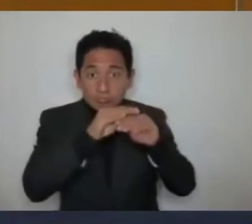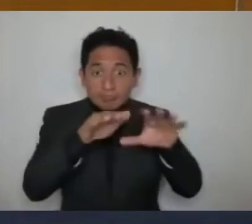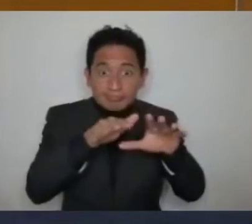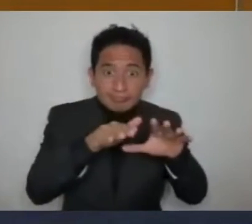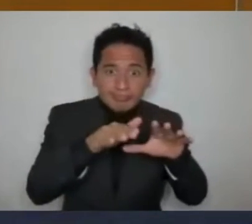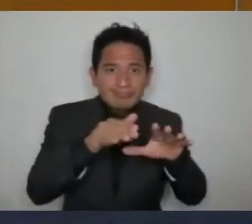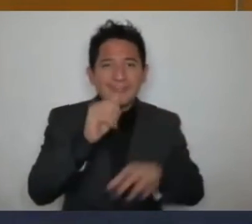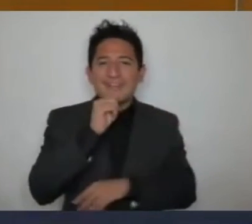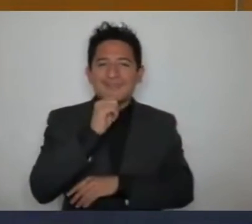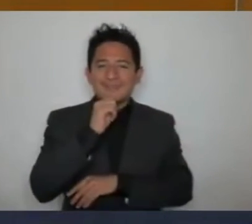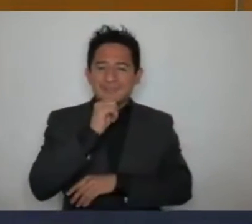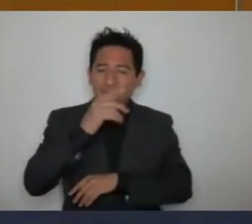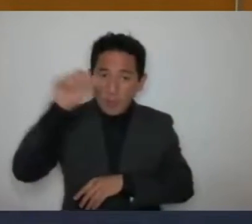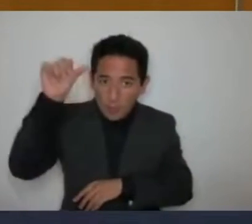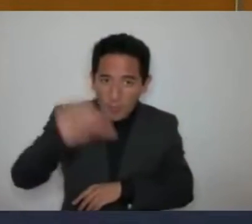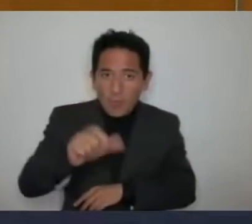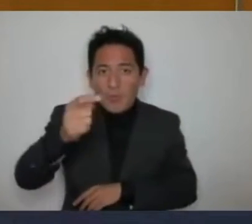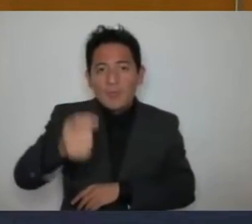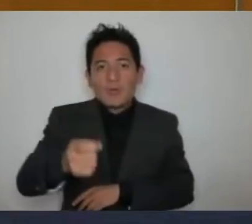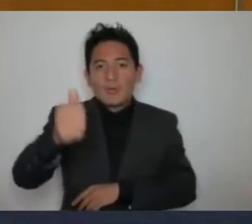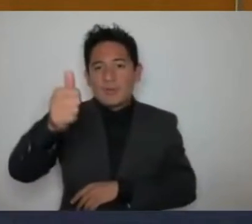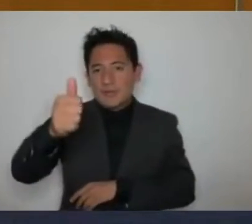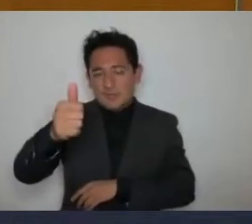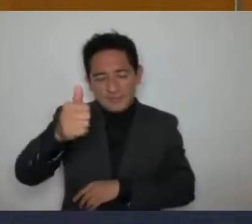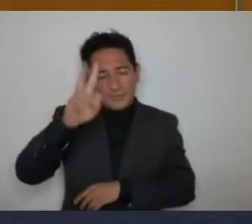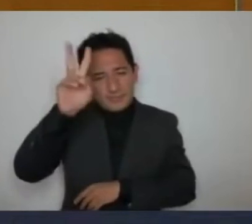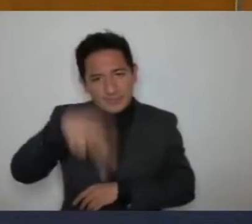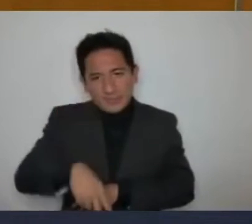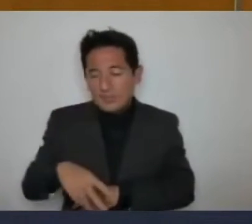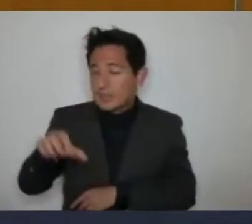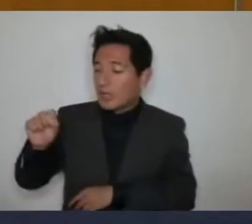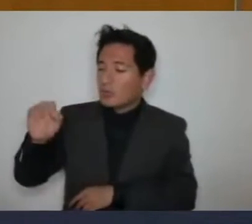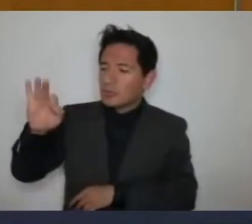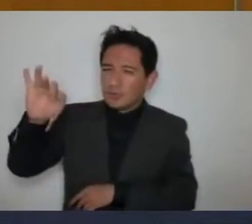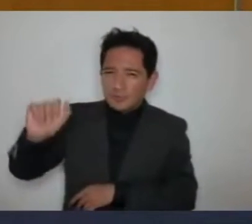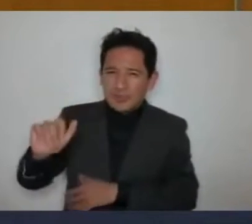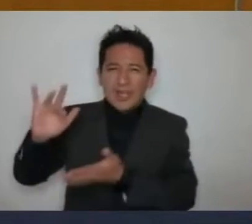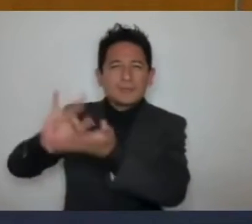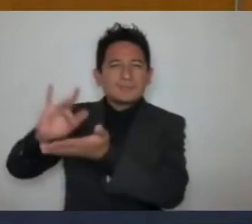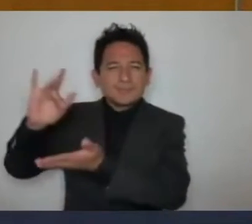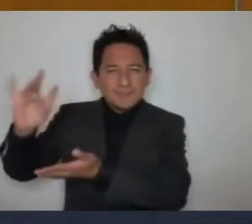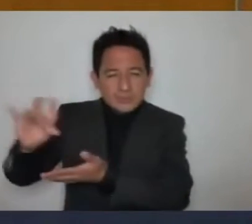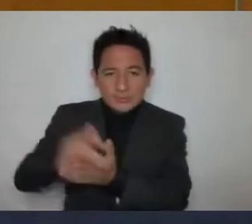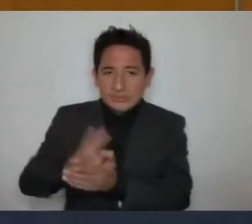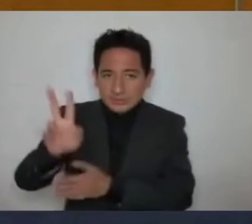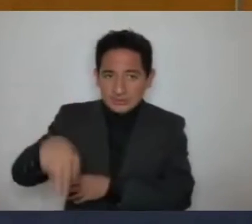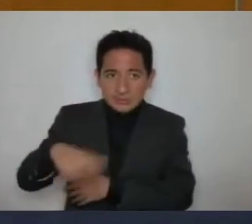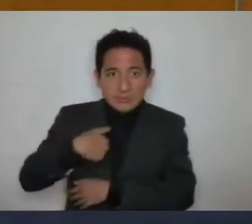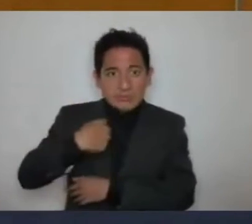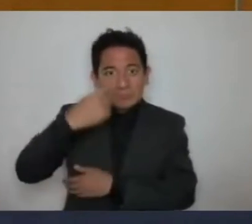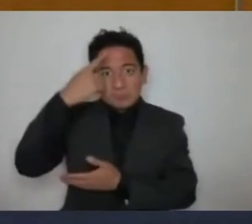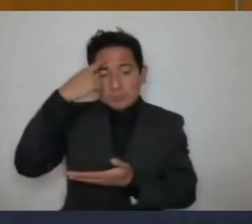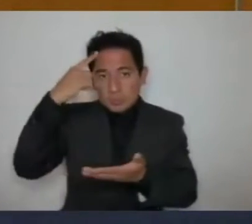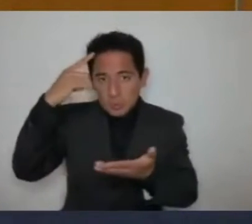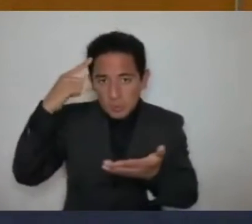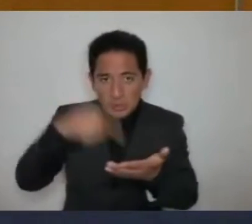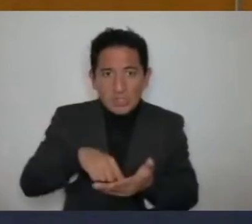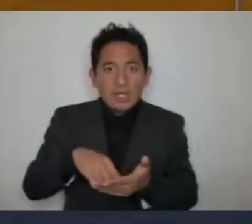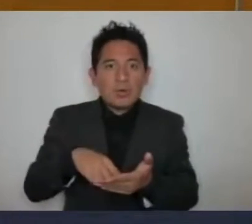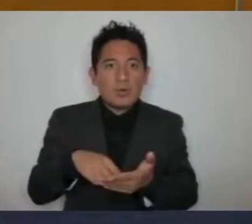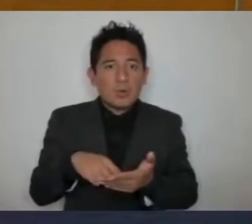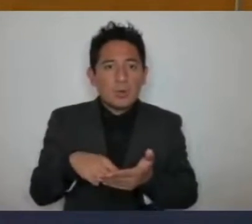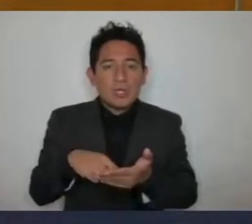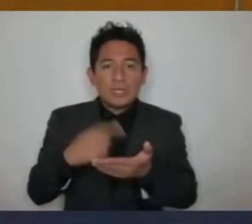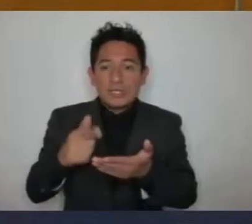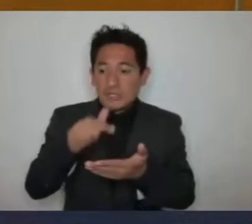agradecer muchísimo los comentarios de Sofía también porque no me imagino la verdad se lo digo de verdad no me imagino un lugar